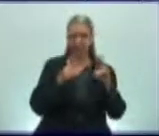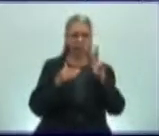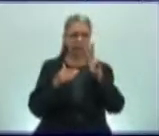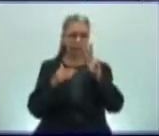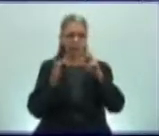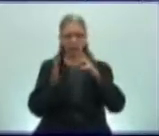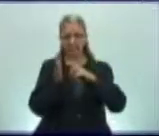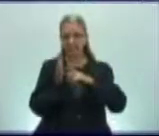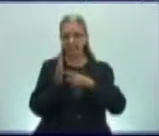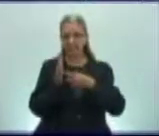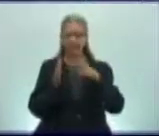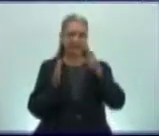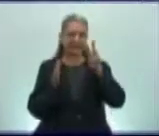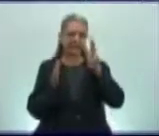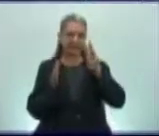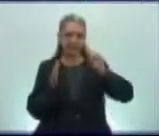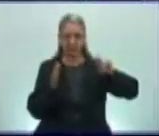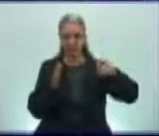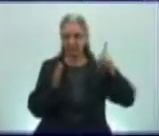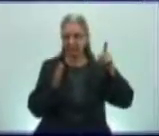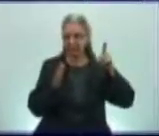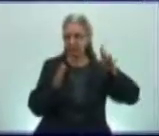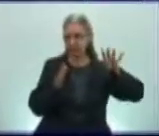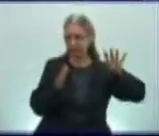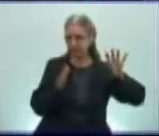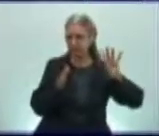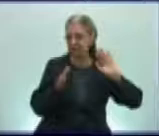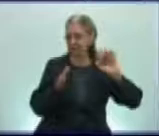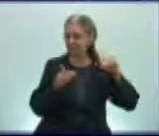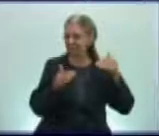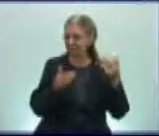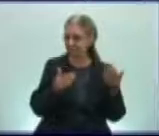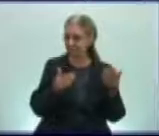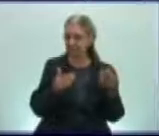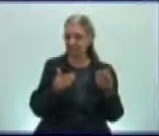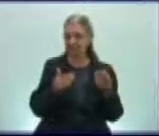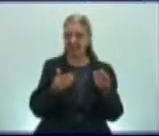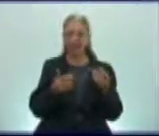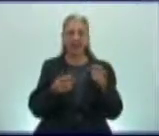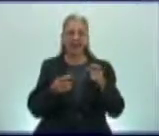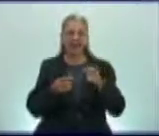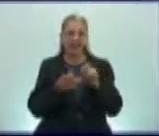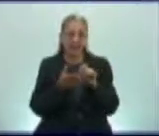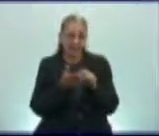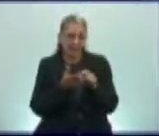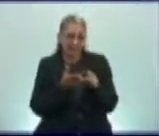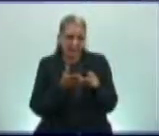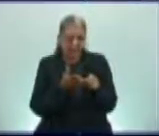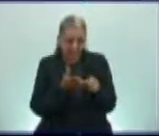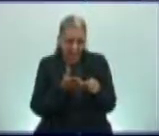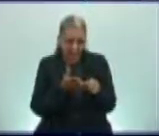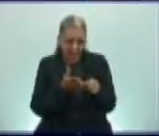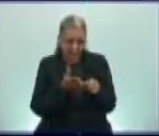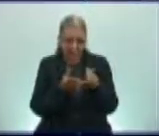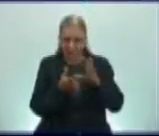los cálculos y obtendrás que el radio del borde superior es aproximadamente